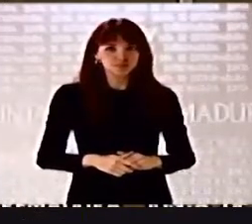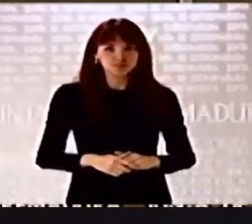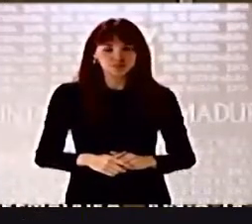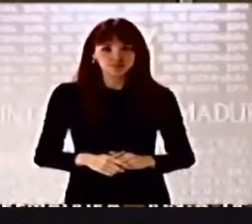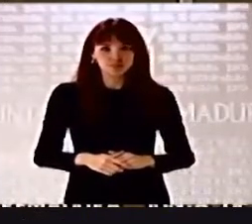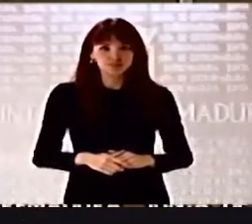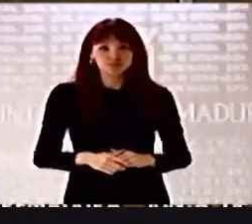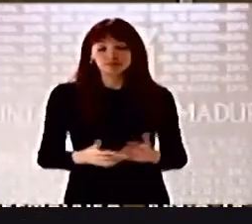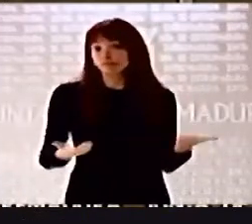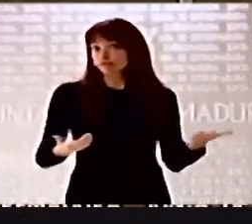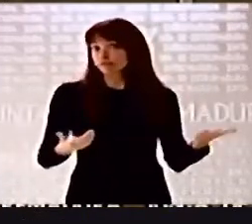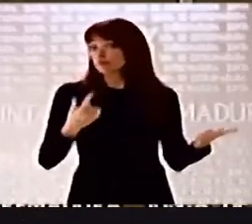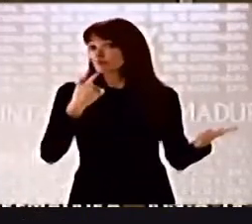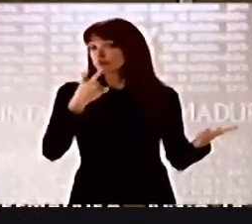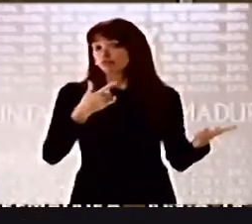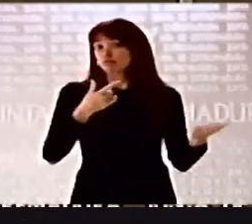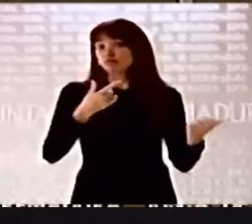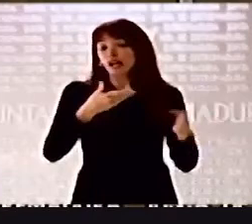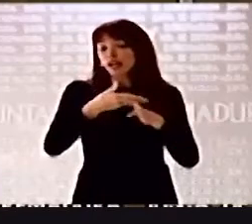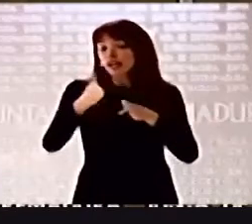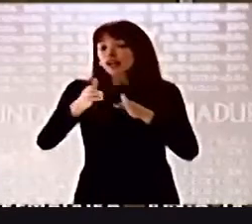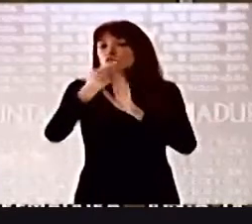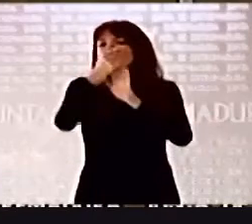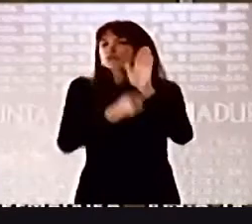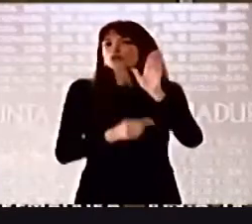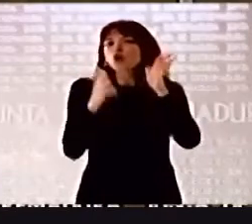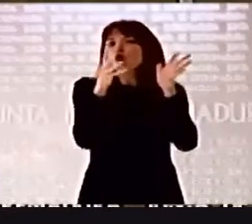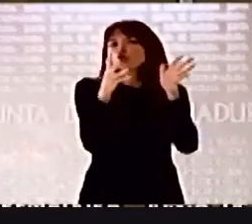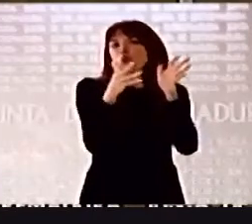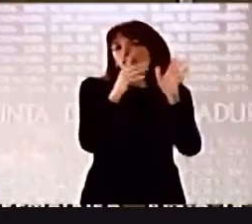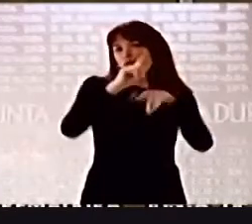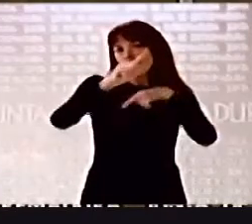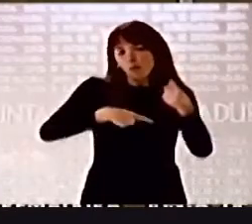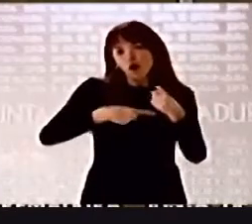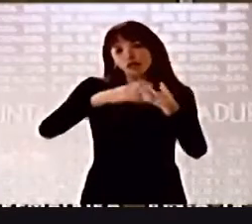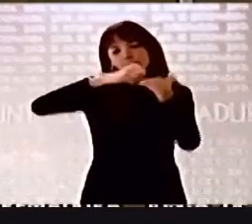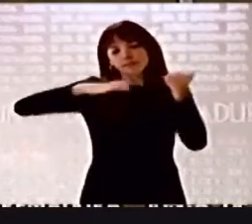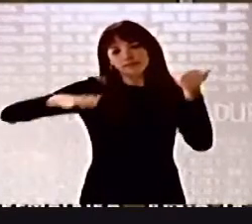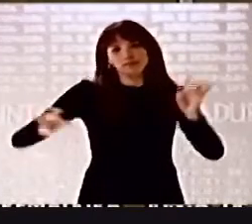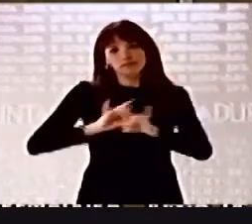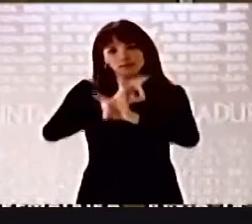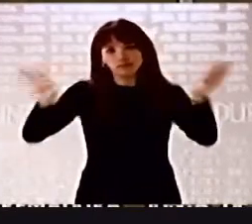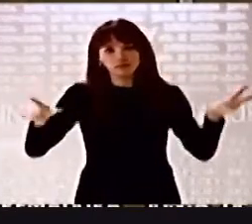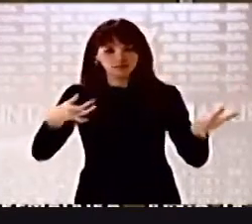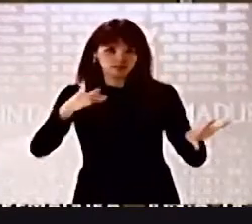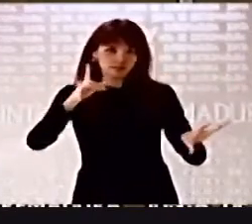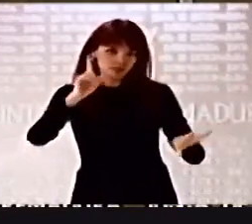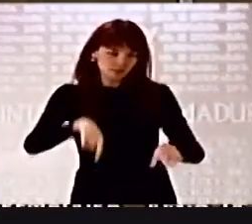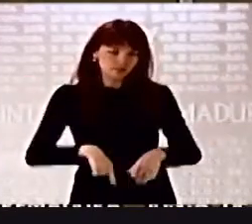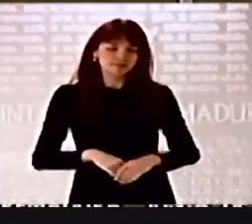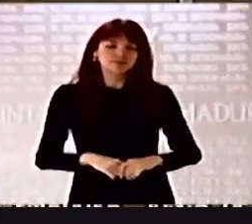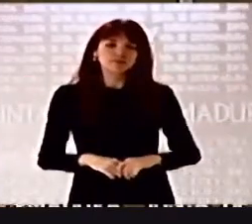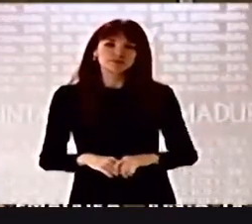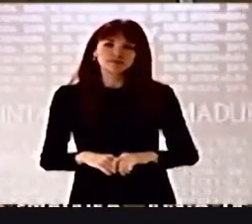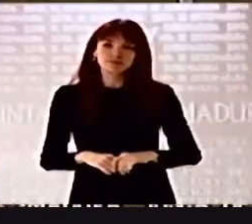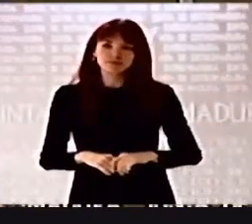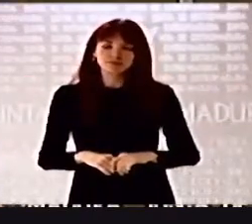Ya digo que el resto de las medidas del Consejo os las pasarán en la reseña, ¿no?